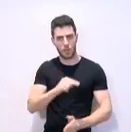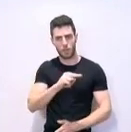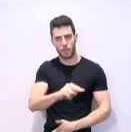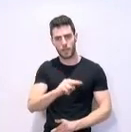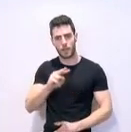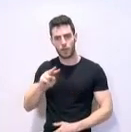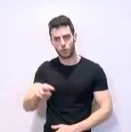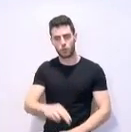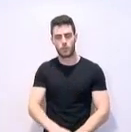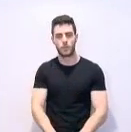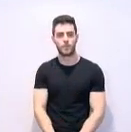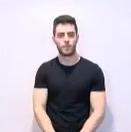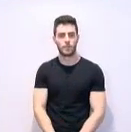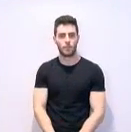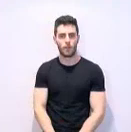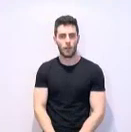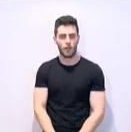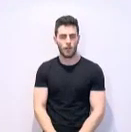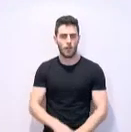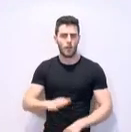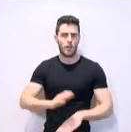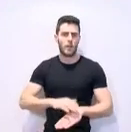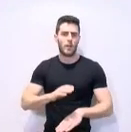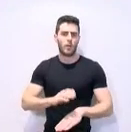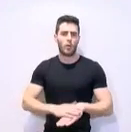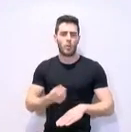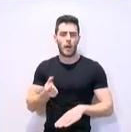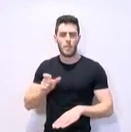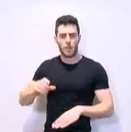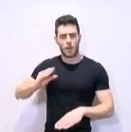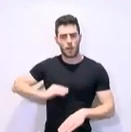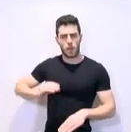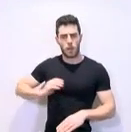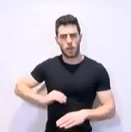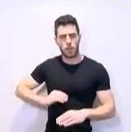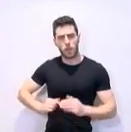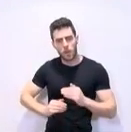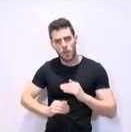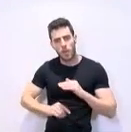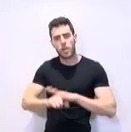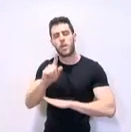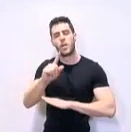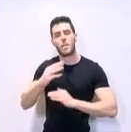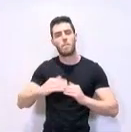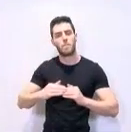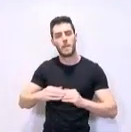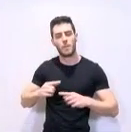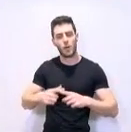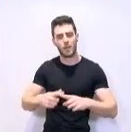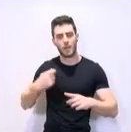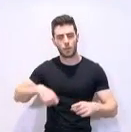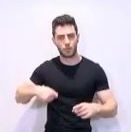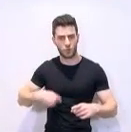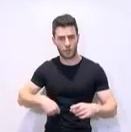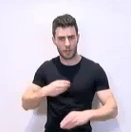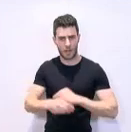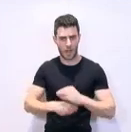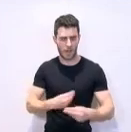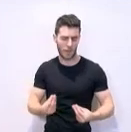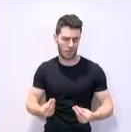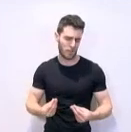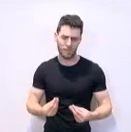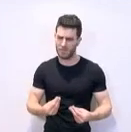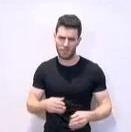2022. Dejen de culpar a la subida del salario mínimo interprofesional, como vienen haciendo en todas las ocasiones,